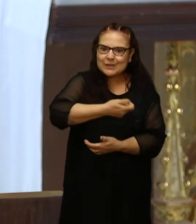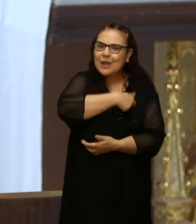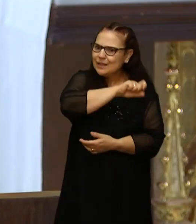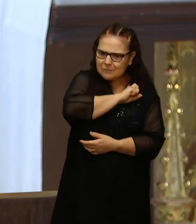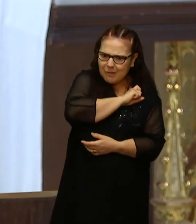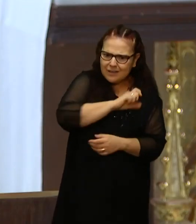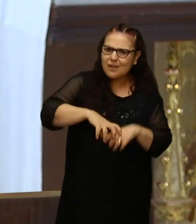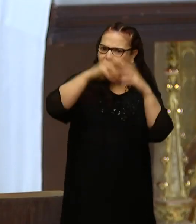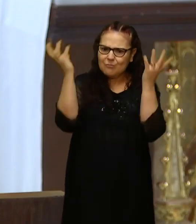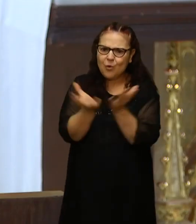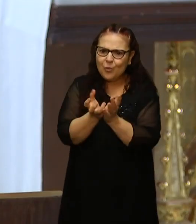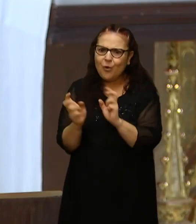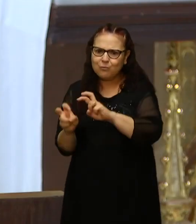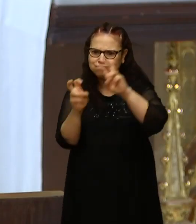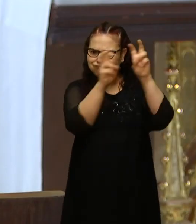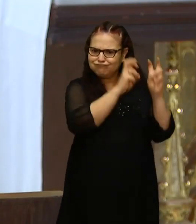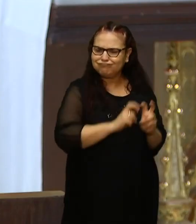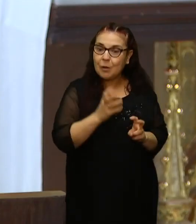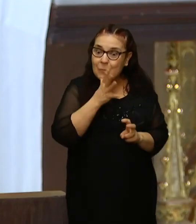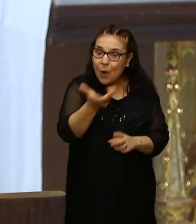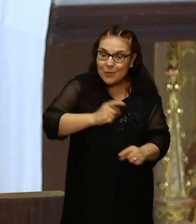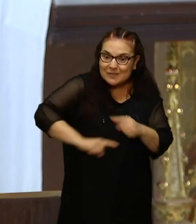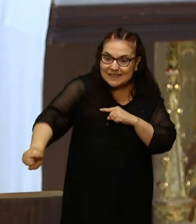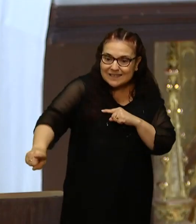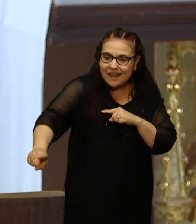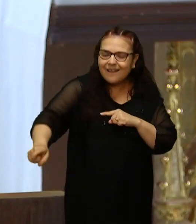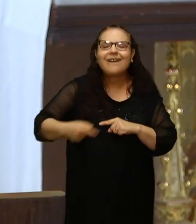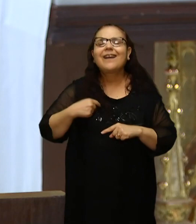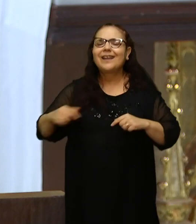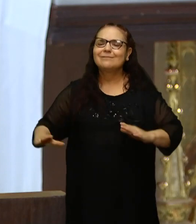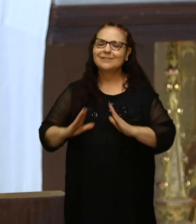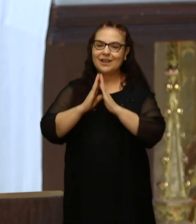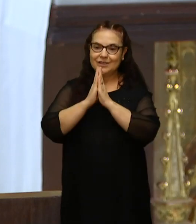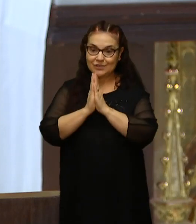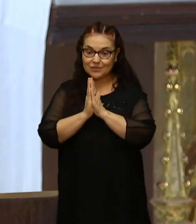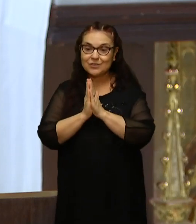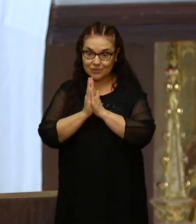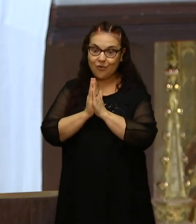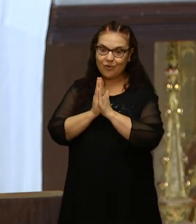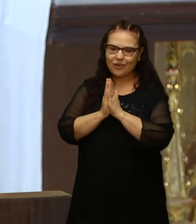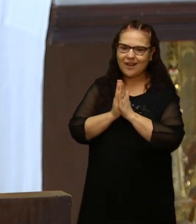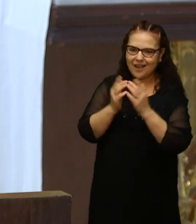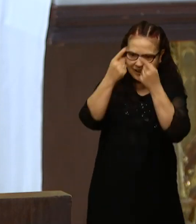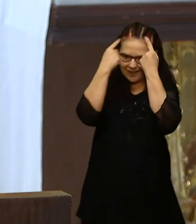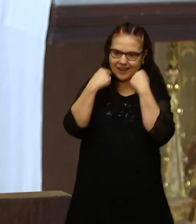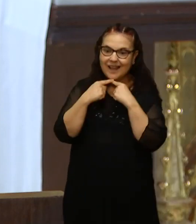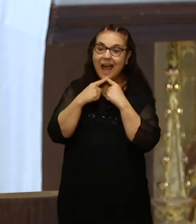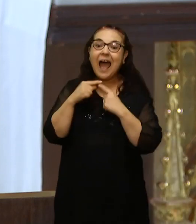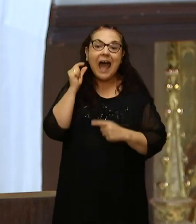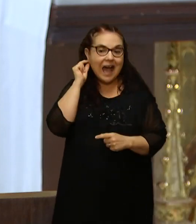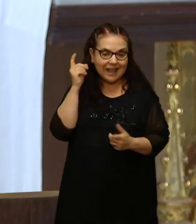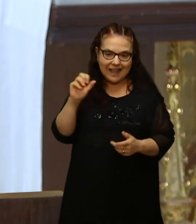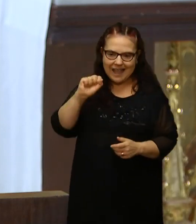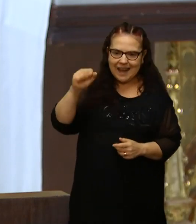mundo, porque el mensaje de Sor Ángela es un mensaje tan universal que cualquiera que